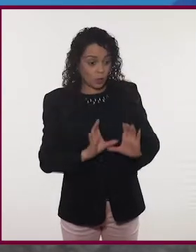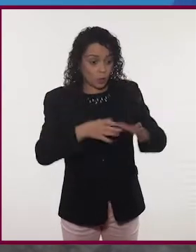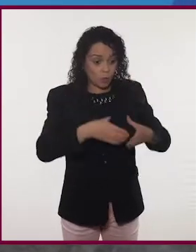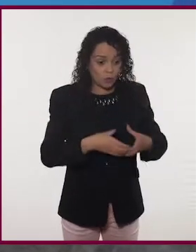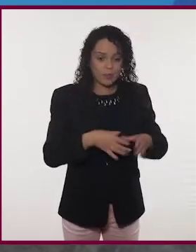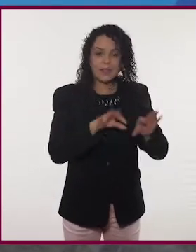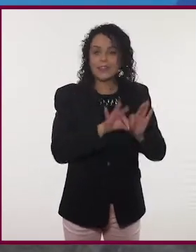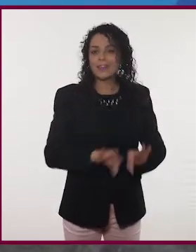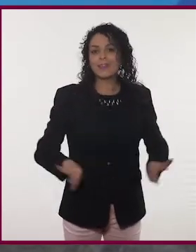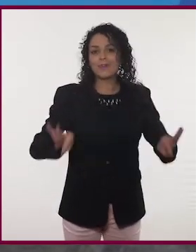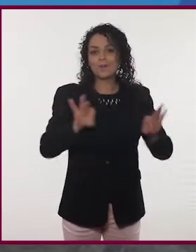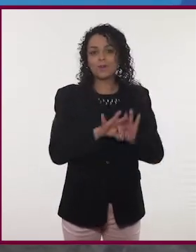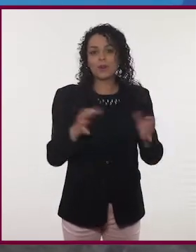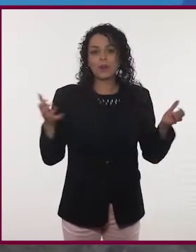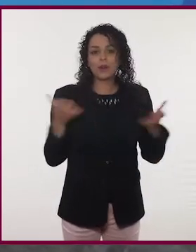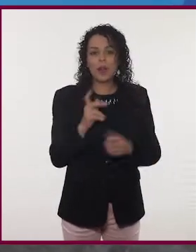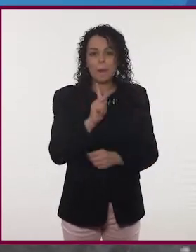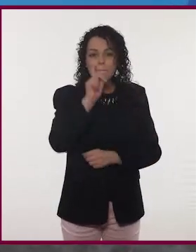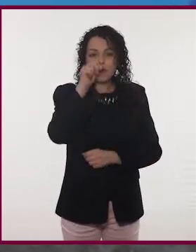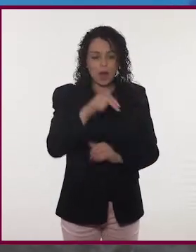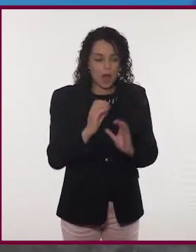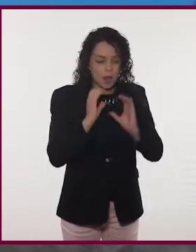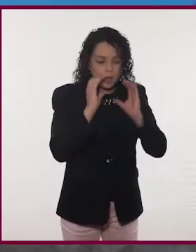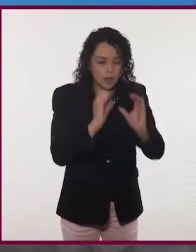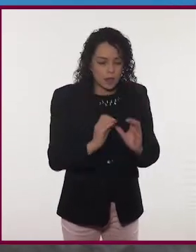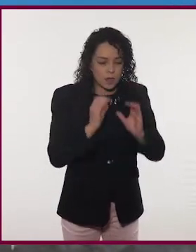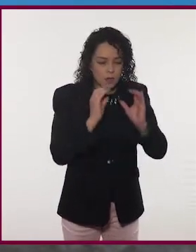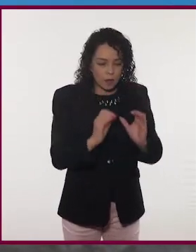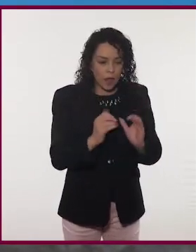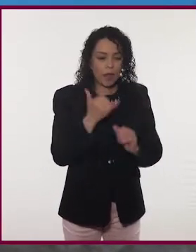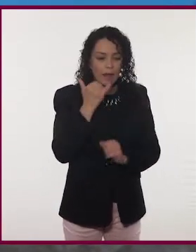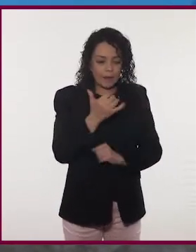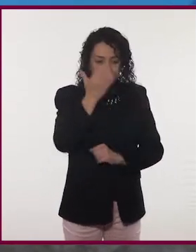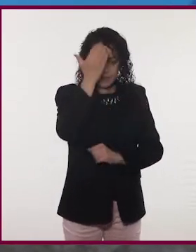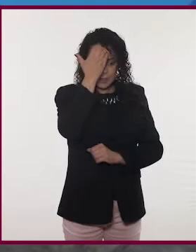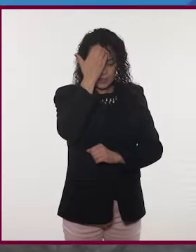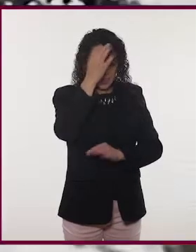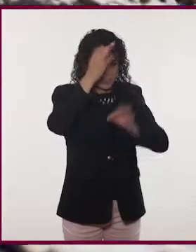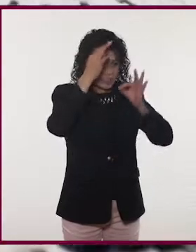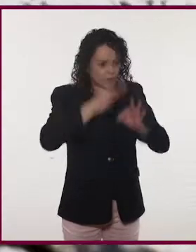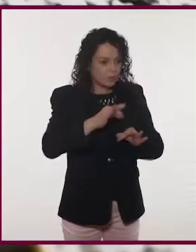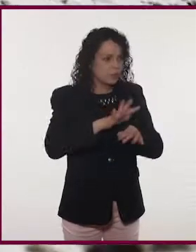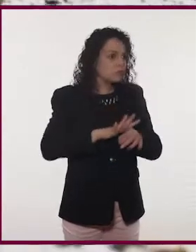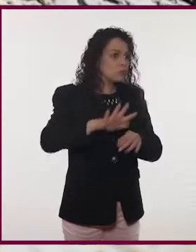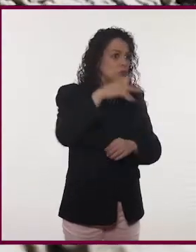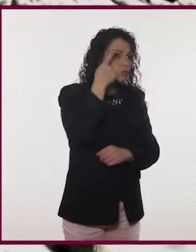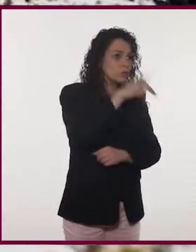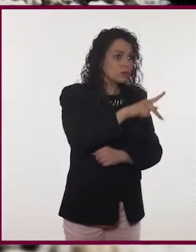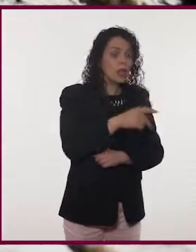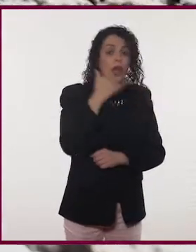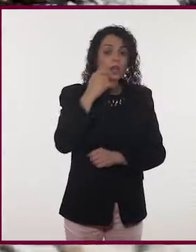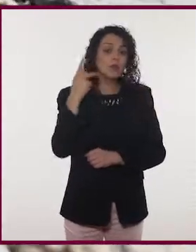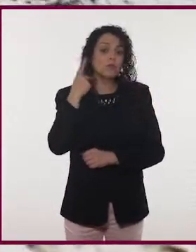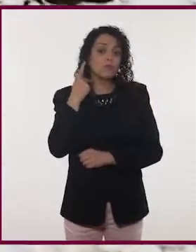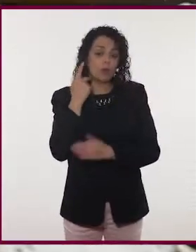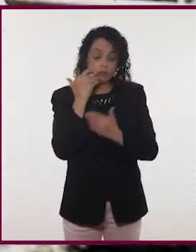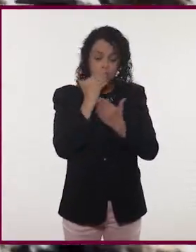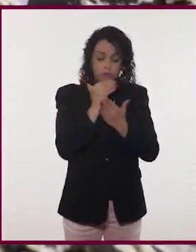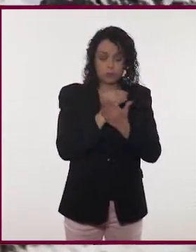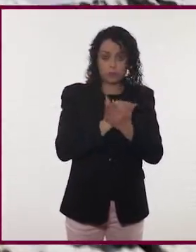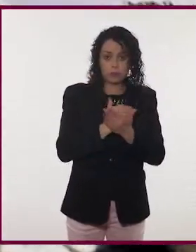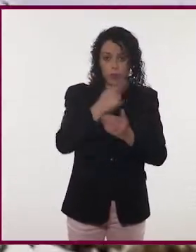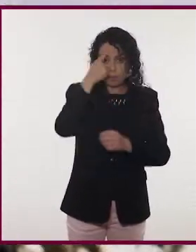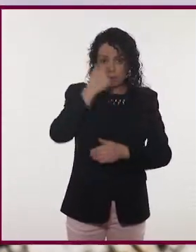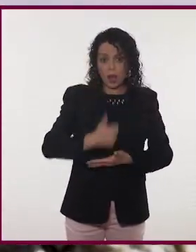es importante una planificación cuidadosa y un alto grado de conocimiento, aunado a políticas y prácticas que fortalezcan